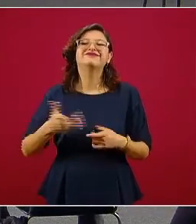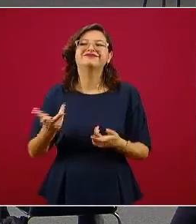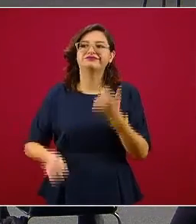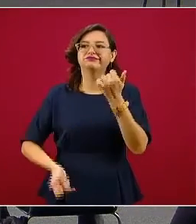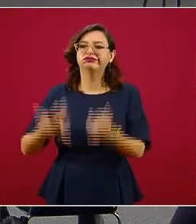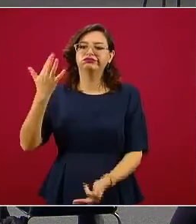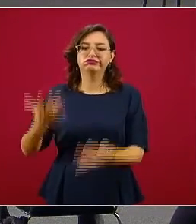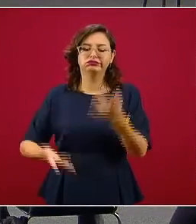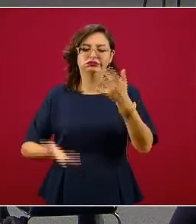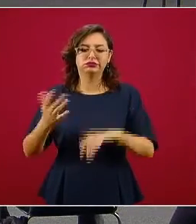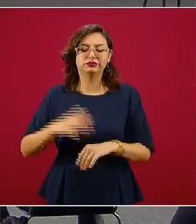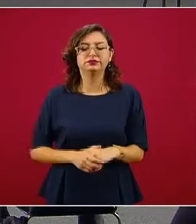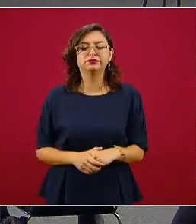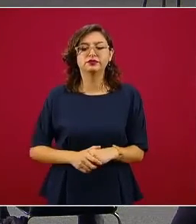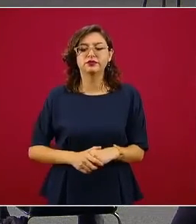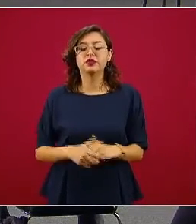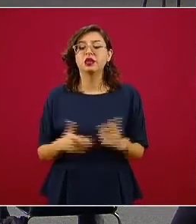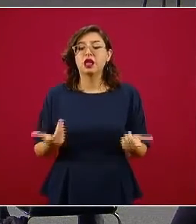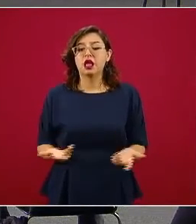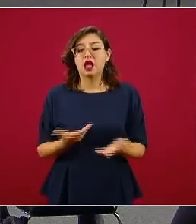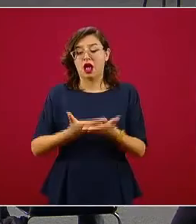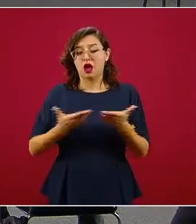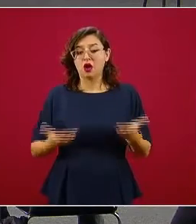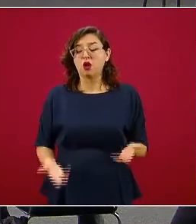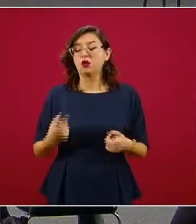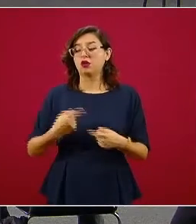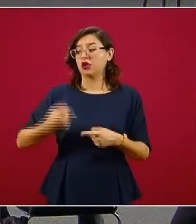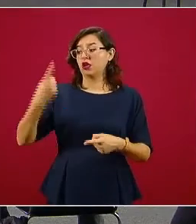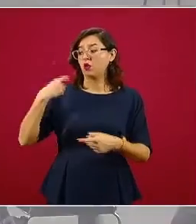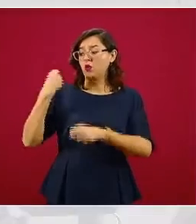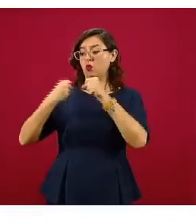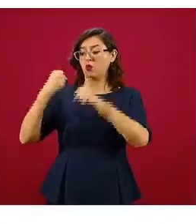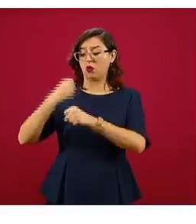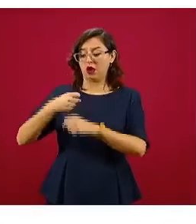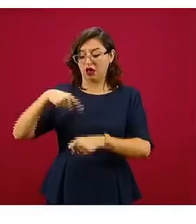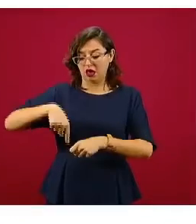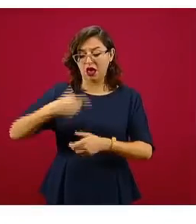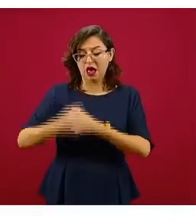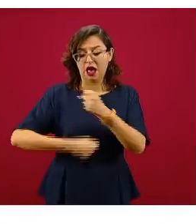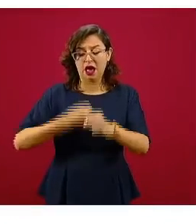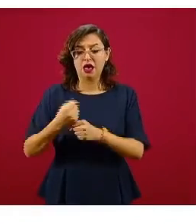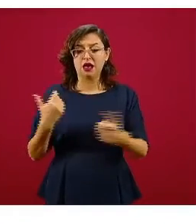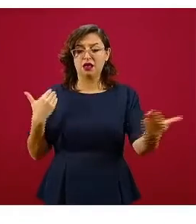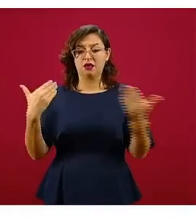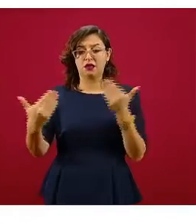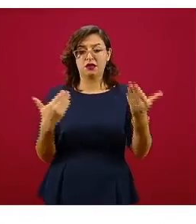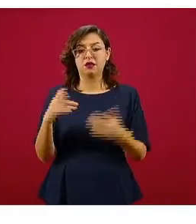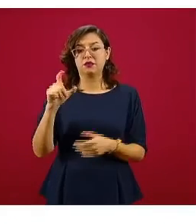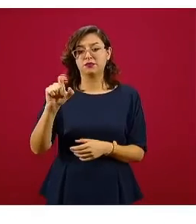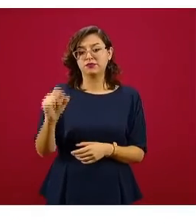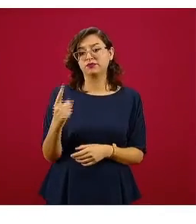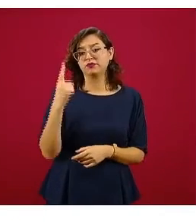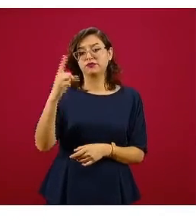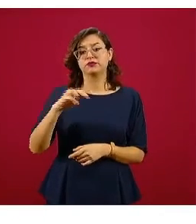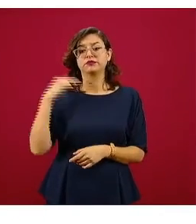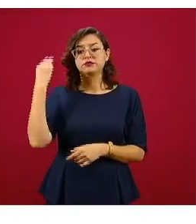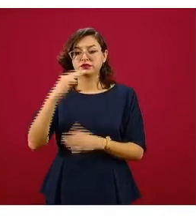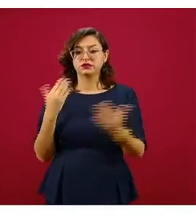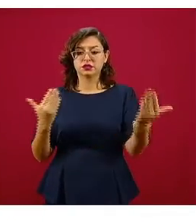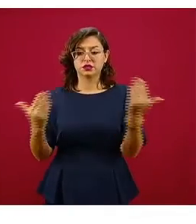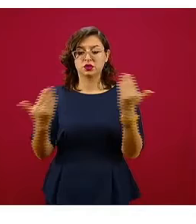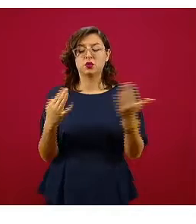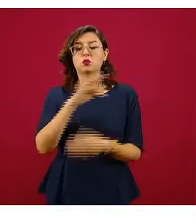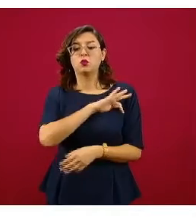la temporada actual con la temporada anterior al 21 de mayo, tenemos un descenso muy